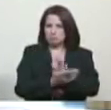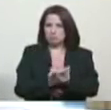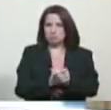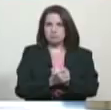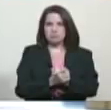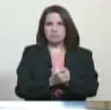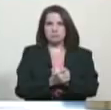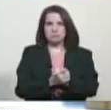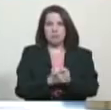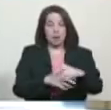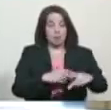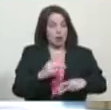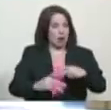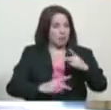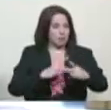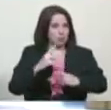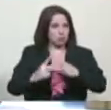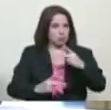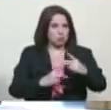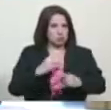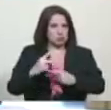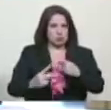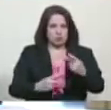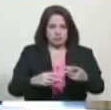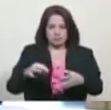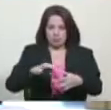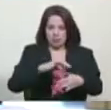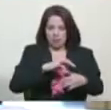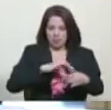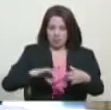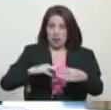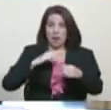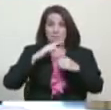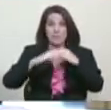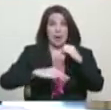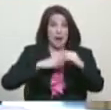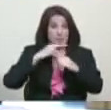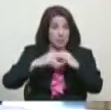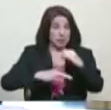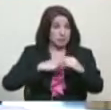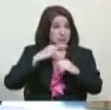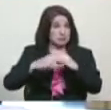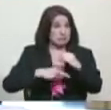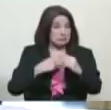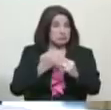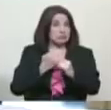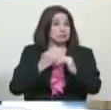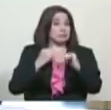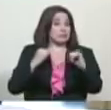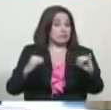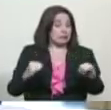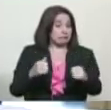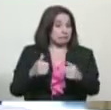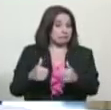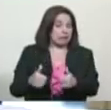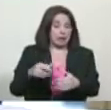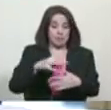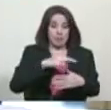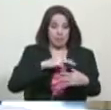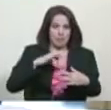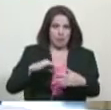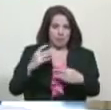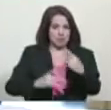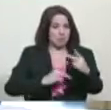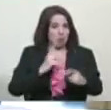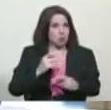para la producción de la semilla de papa de alta calidad. Independencia en semilla de papa, sí tenemos.